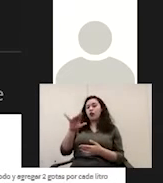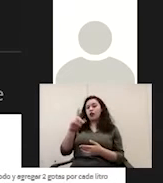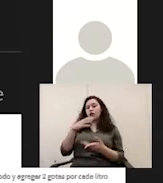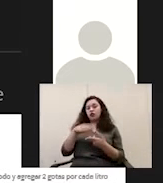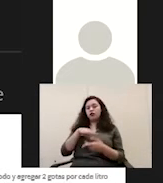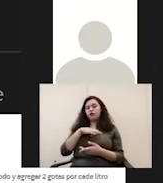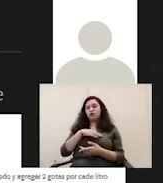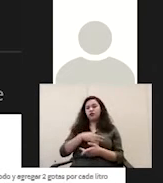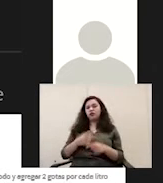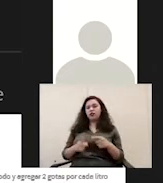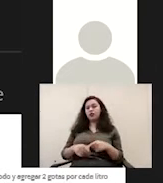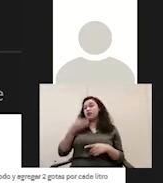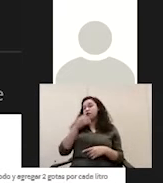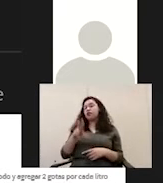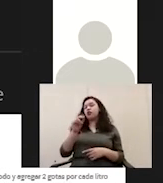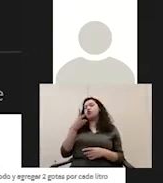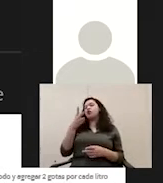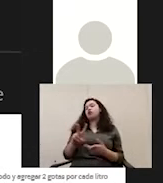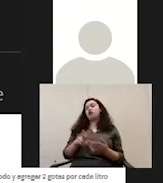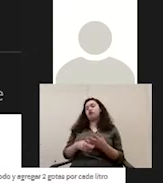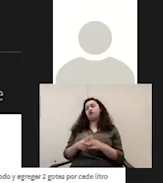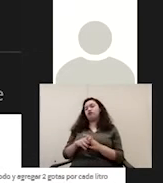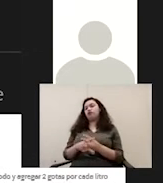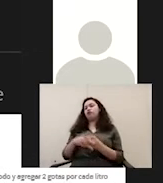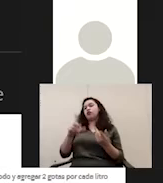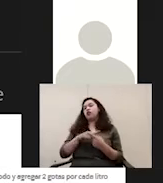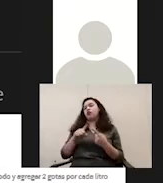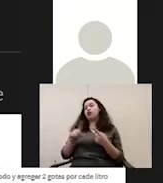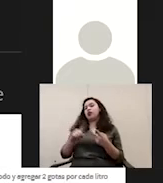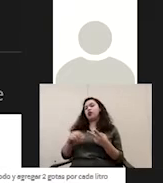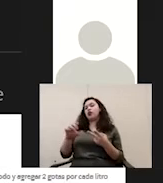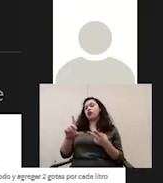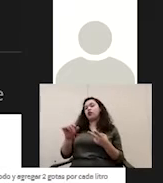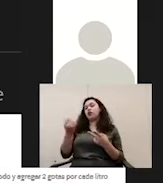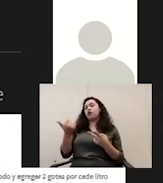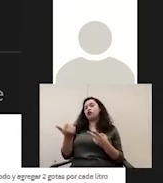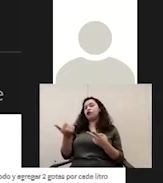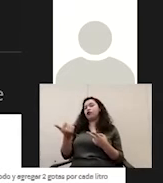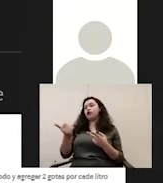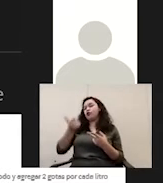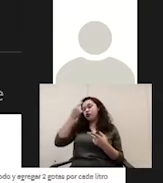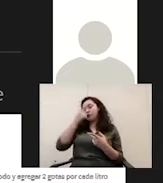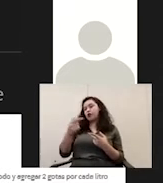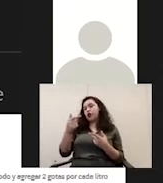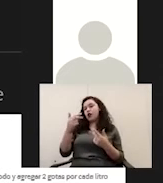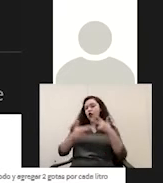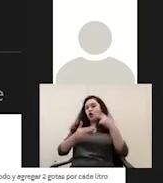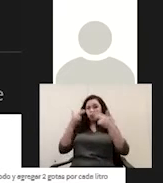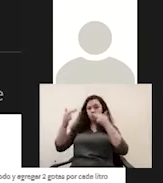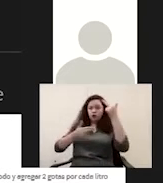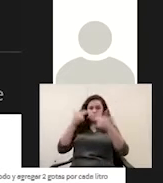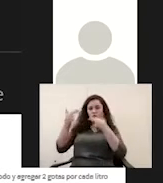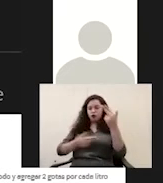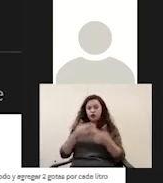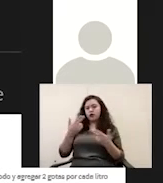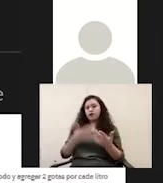porque son 2 metales. Al final es cloro, que en ocasiones se puede convertir en vapor con el contacto con el